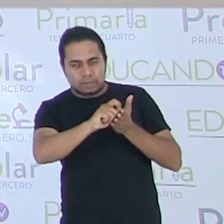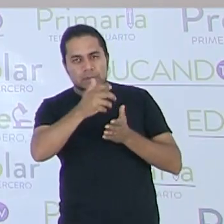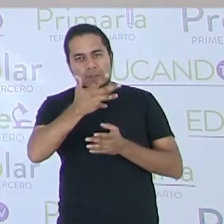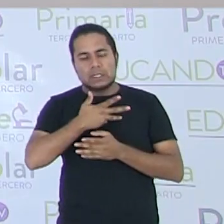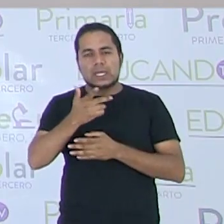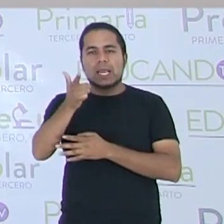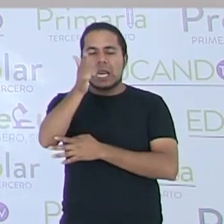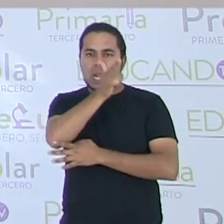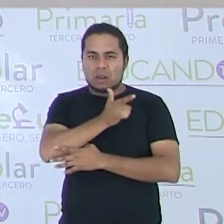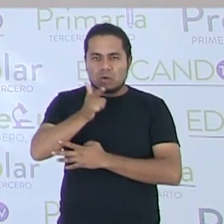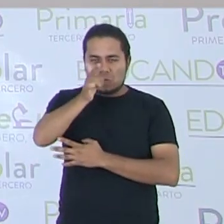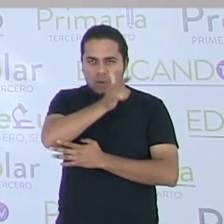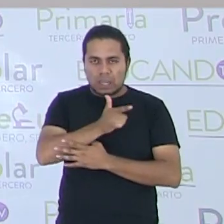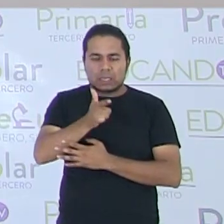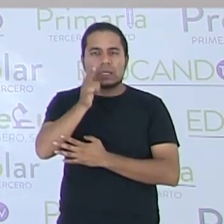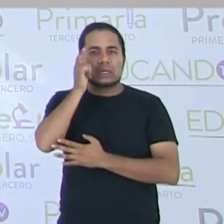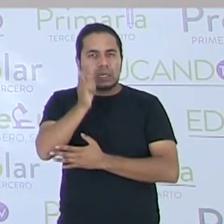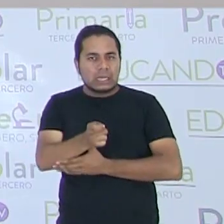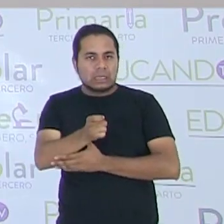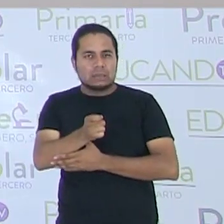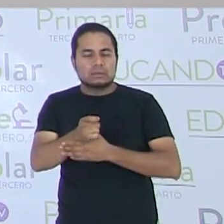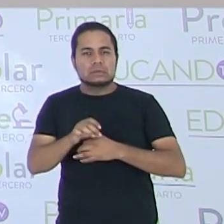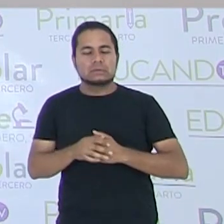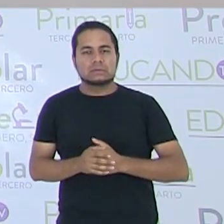un lenguaje